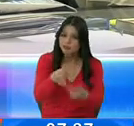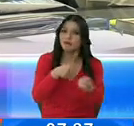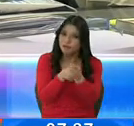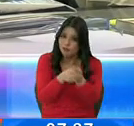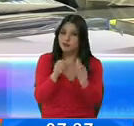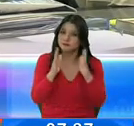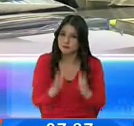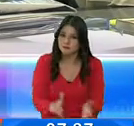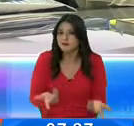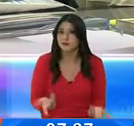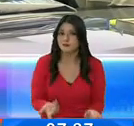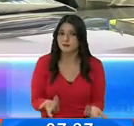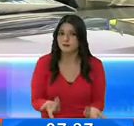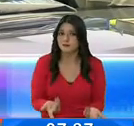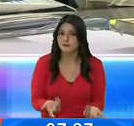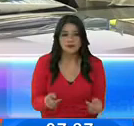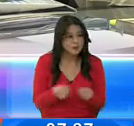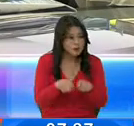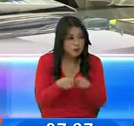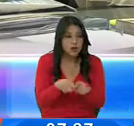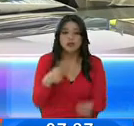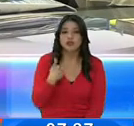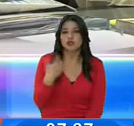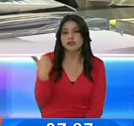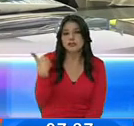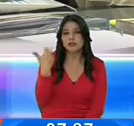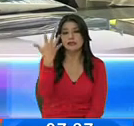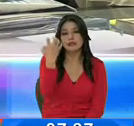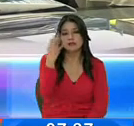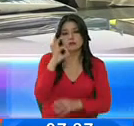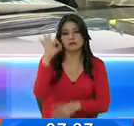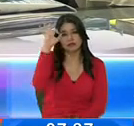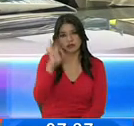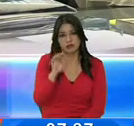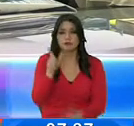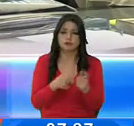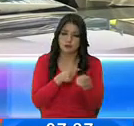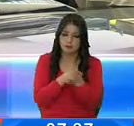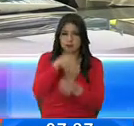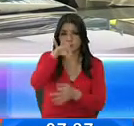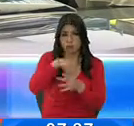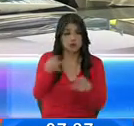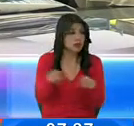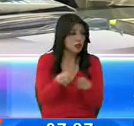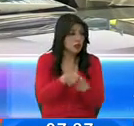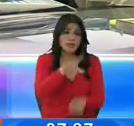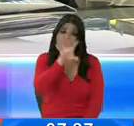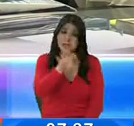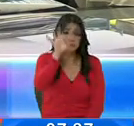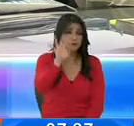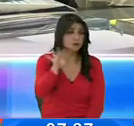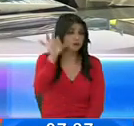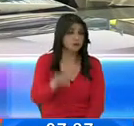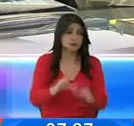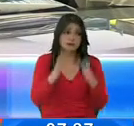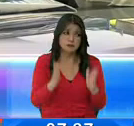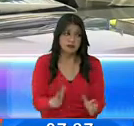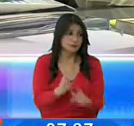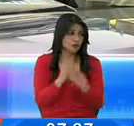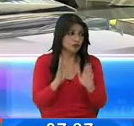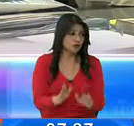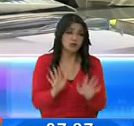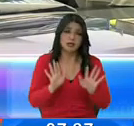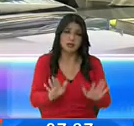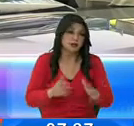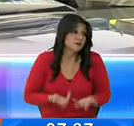asambleístas no es donde perderse y si yo tengo el 15 por ciento de apoyo popular debe tener el 15 por ciento de asambleístas de concejales en el en el